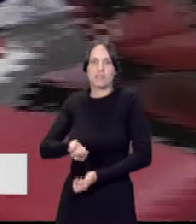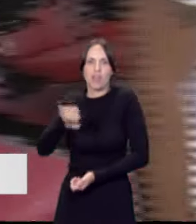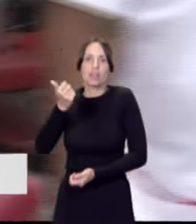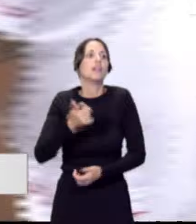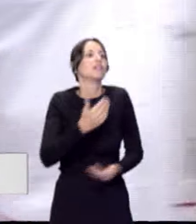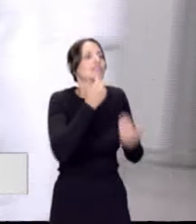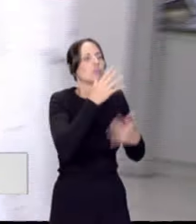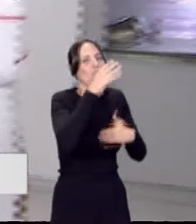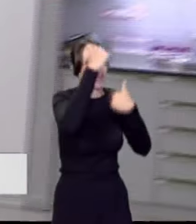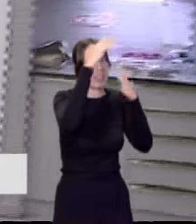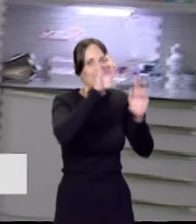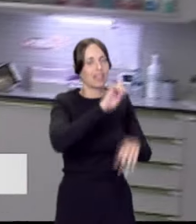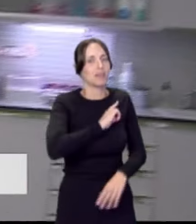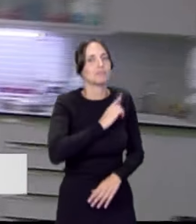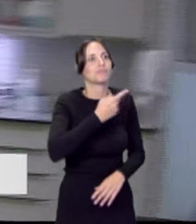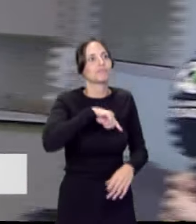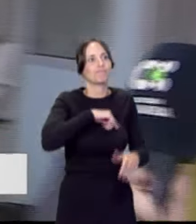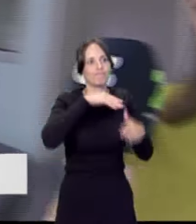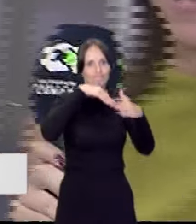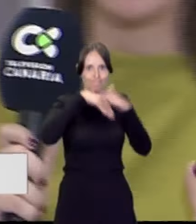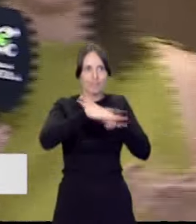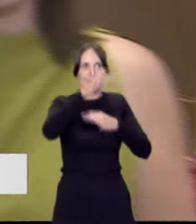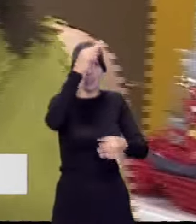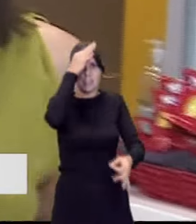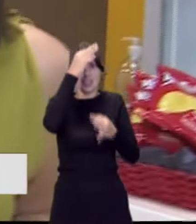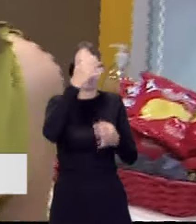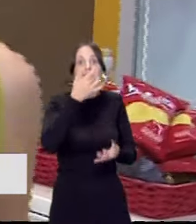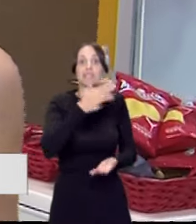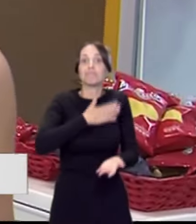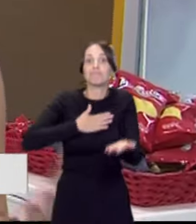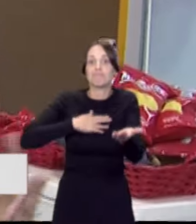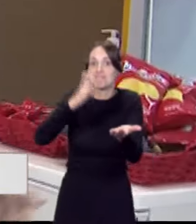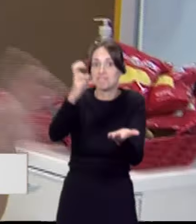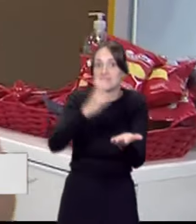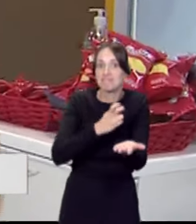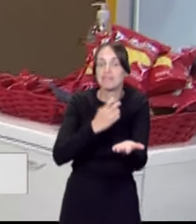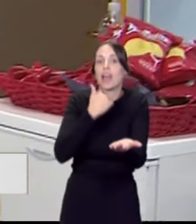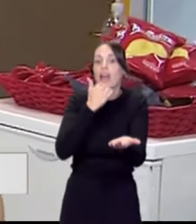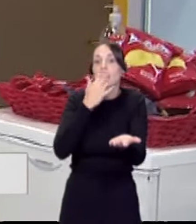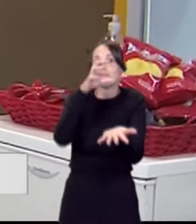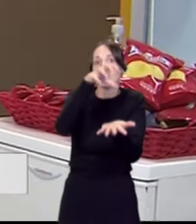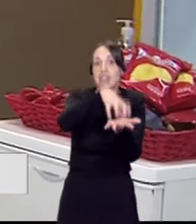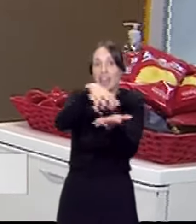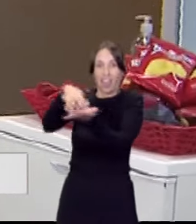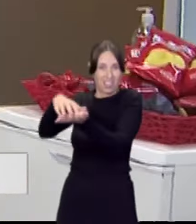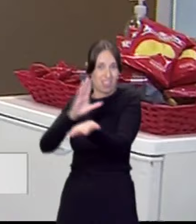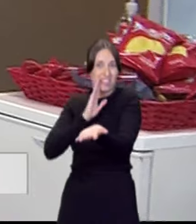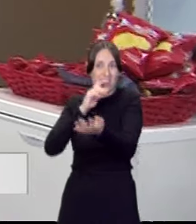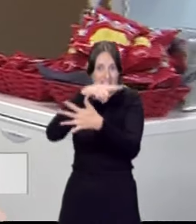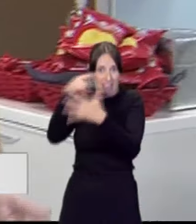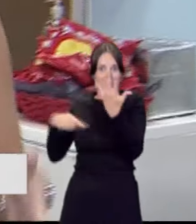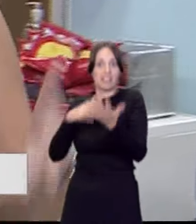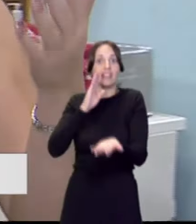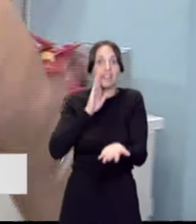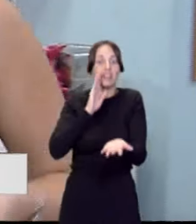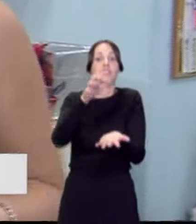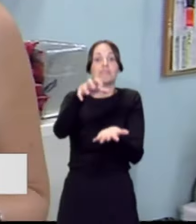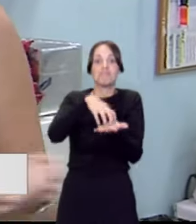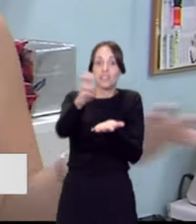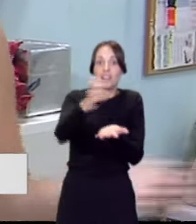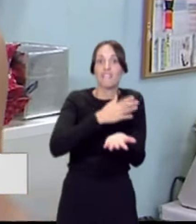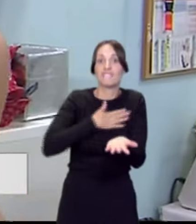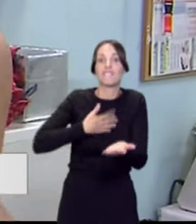atendernos. Nosotros nos quedamos con esos datos para quien quiera acercarse a uno de estos centros como este para poder donar plasma con esos